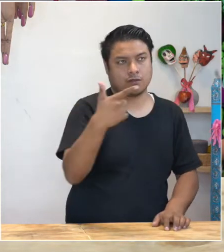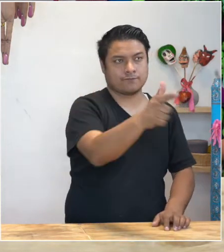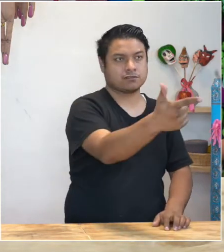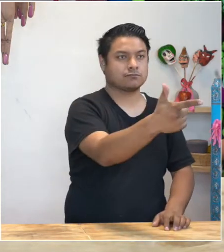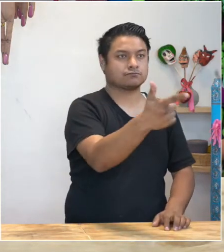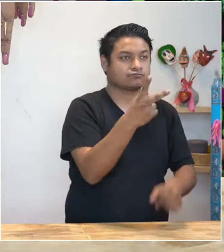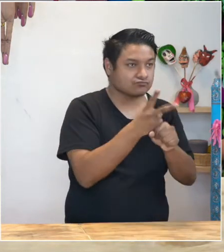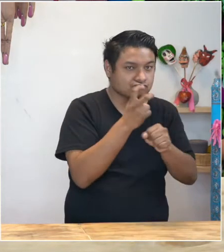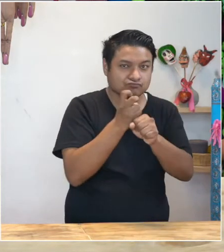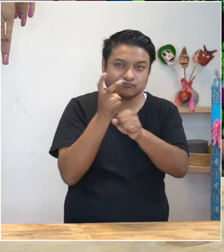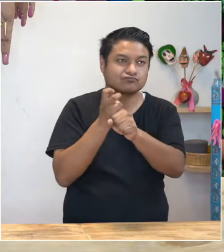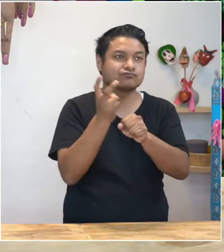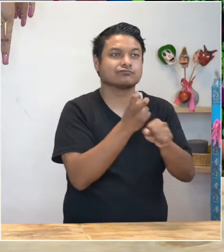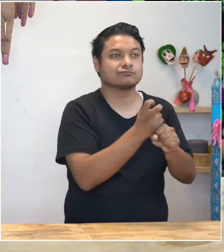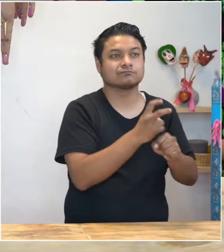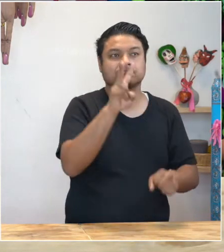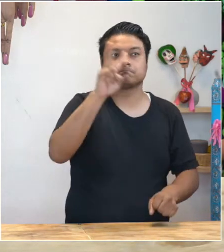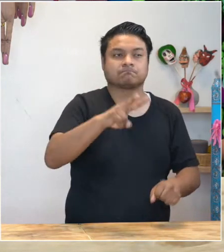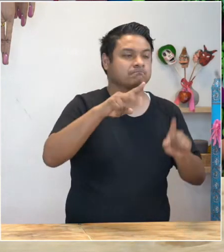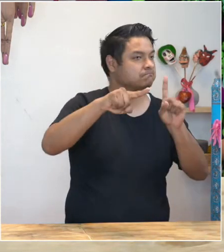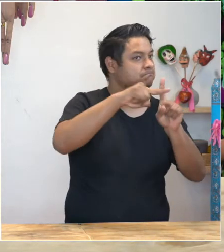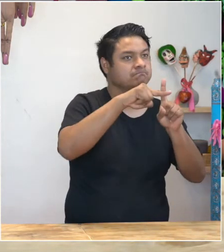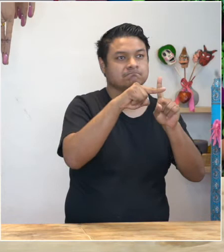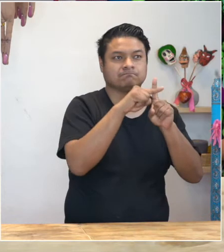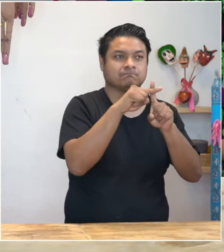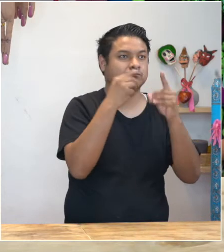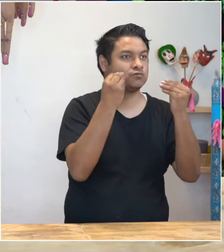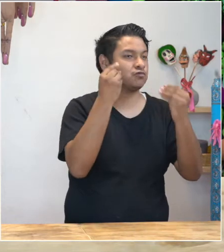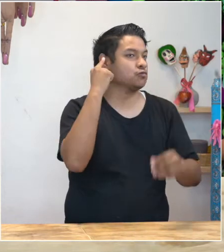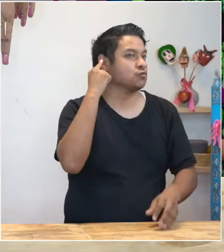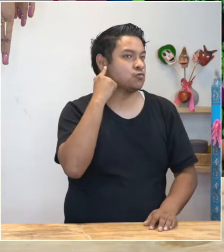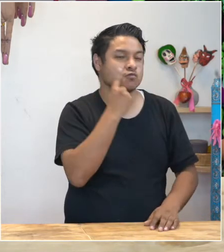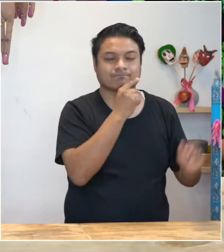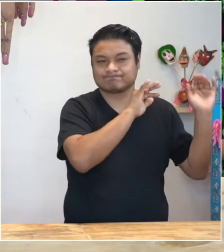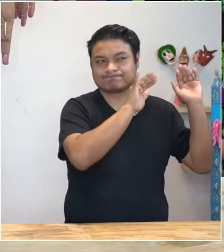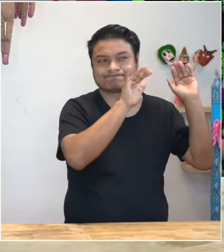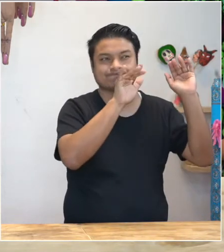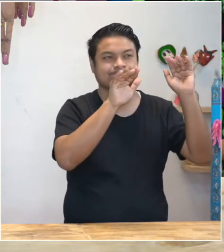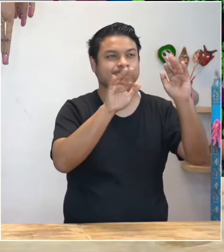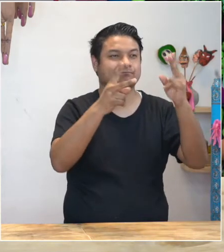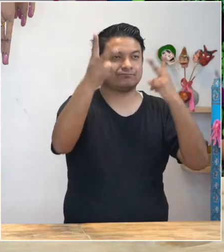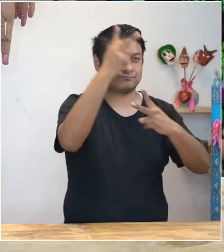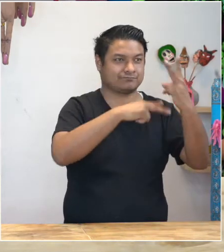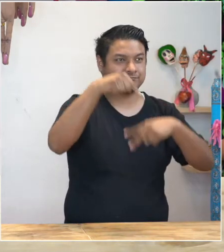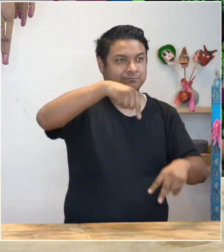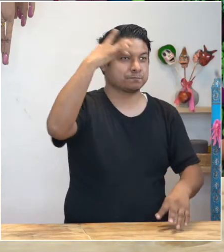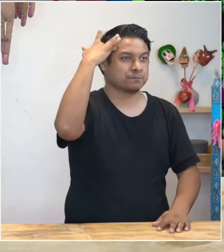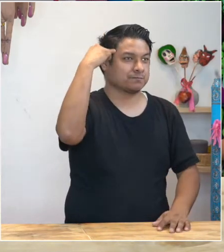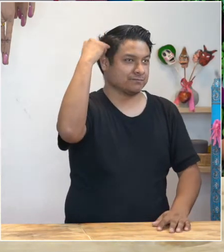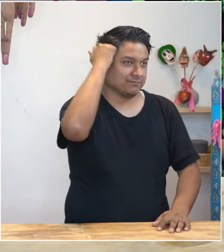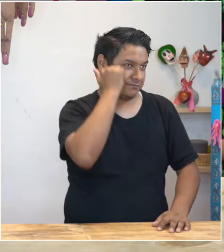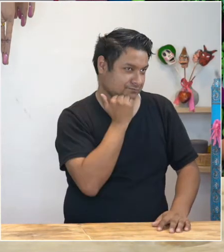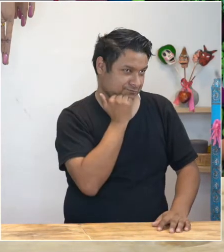que al estar unidos podían comprenderse, ¿no? Y que a lo mejor estar dispersos